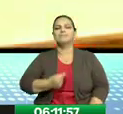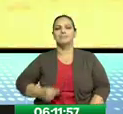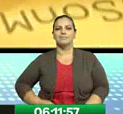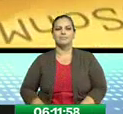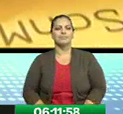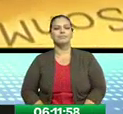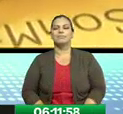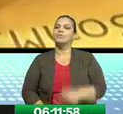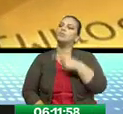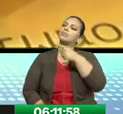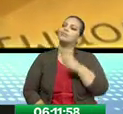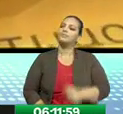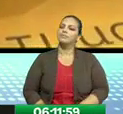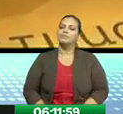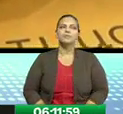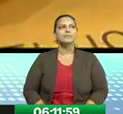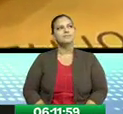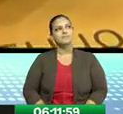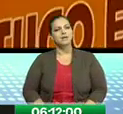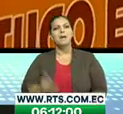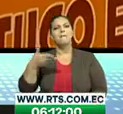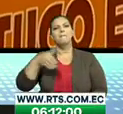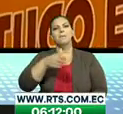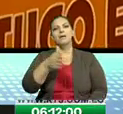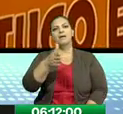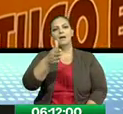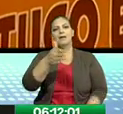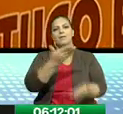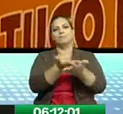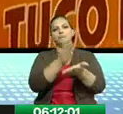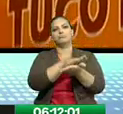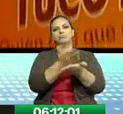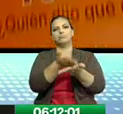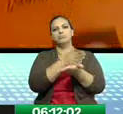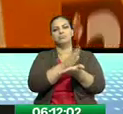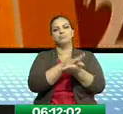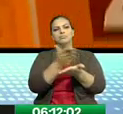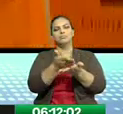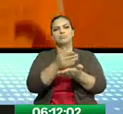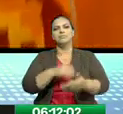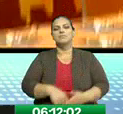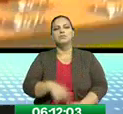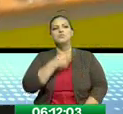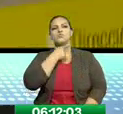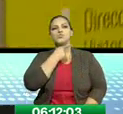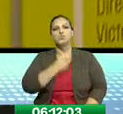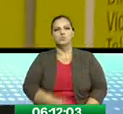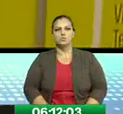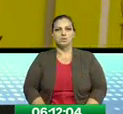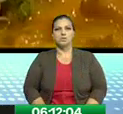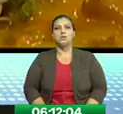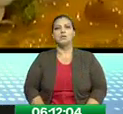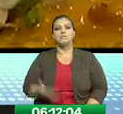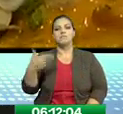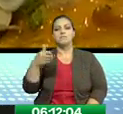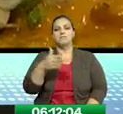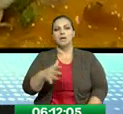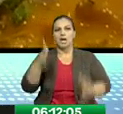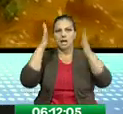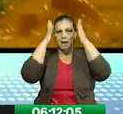a mi me gusta el pescado frito cabezón y cabezón así como chico link como chiquitín